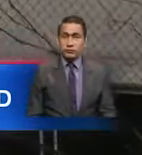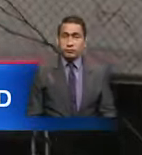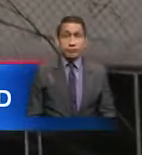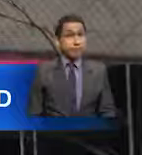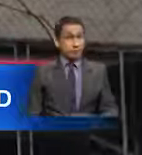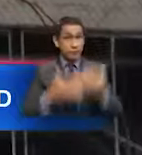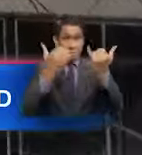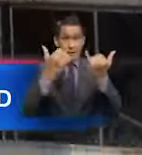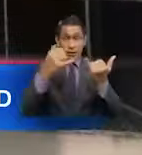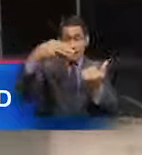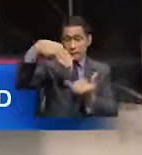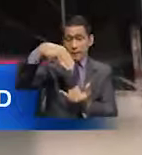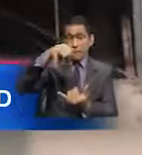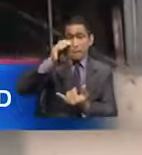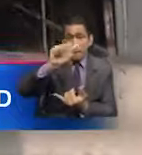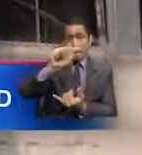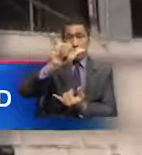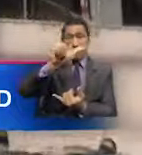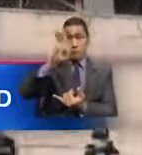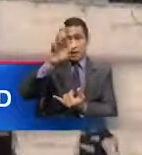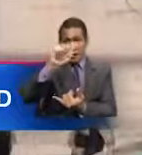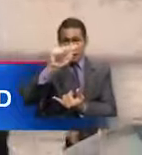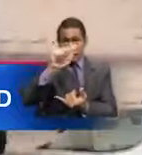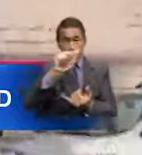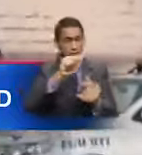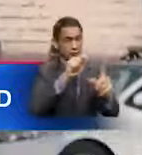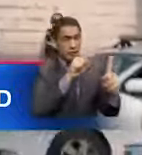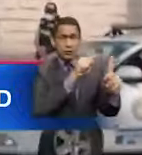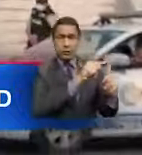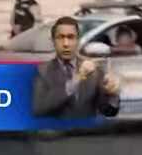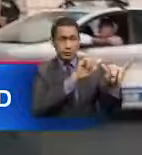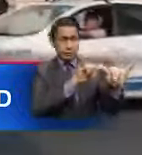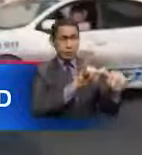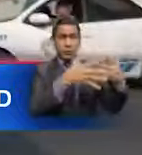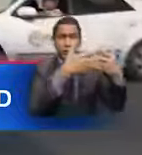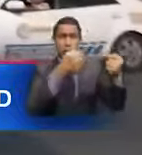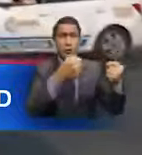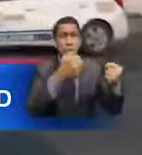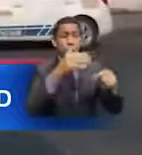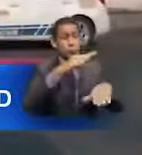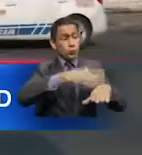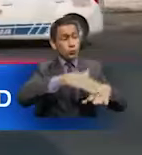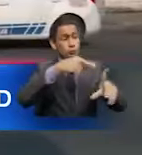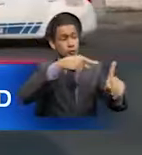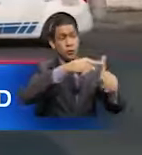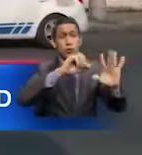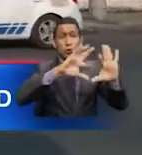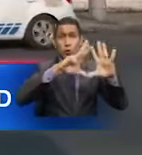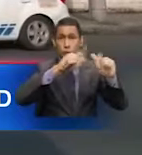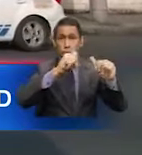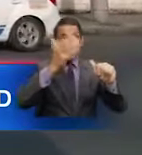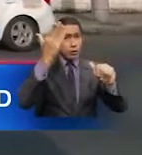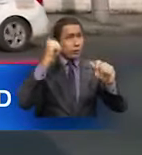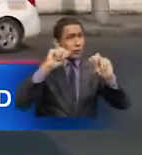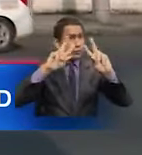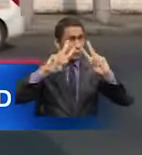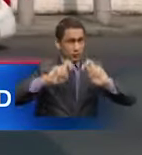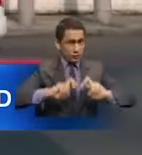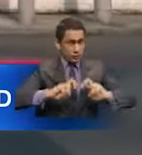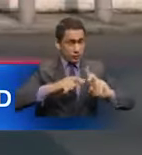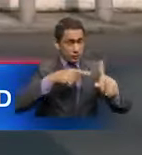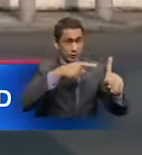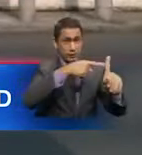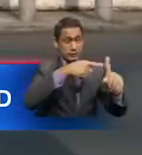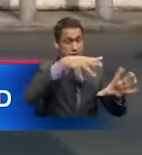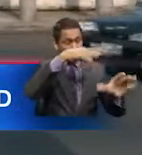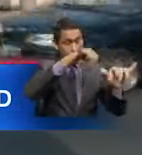Actualmente, Mayra S. se encuentra cumpliendo prisión preventiva en torno al caso Metástasis, en la Casa de Confianza de la Ciudad de Quito, en el sector